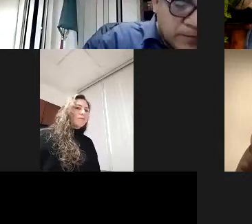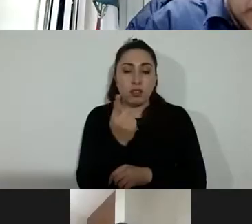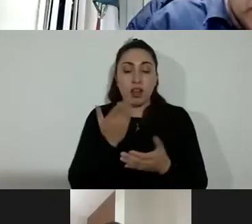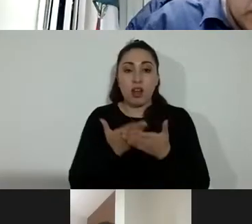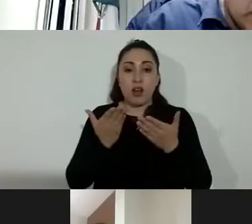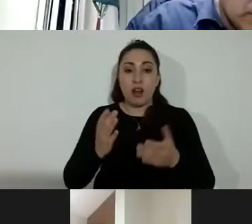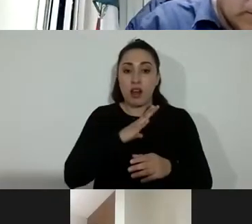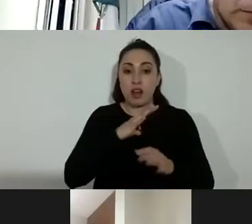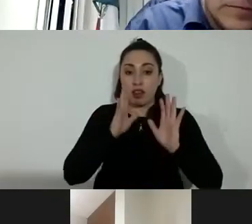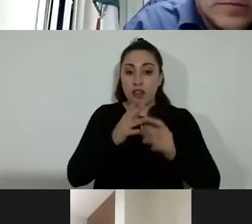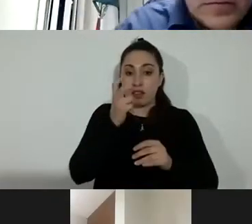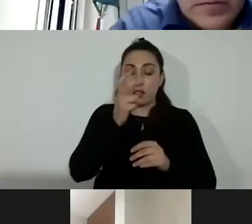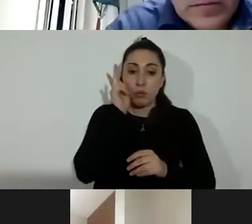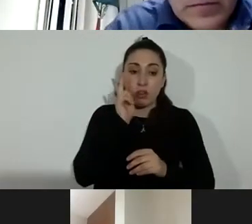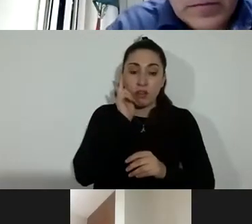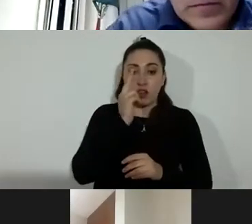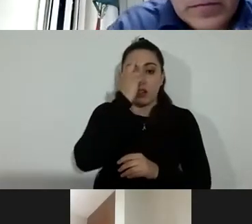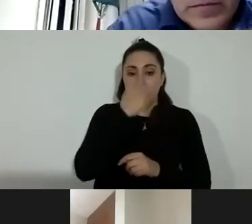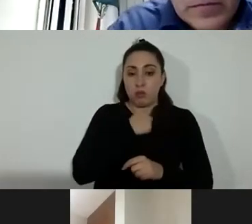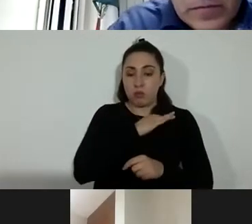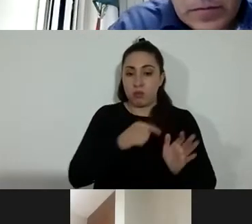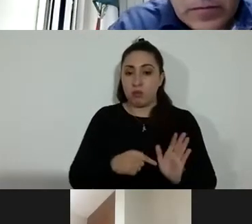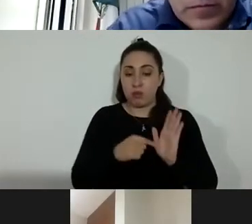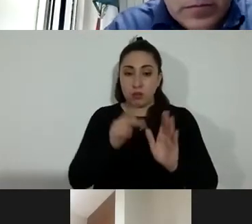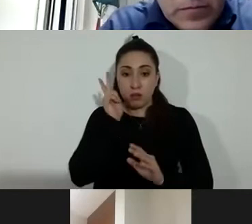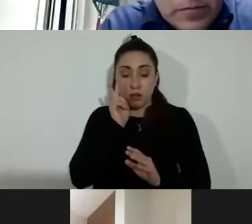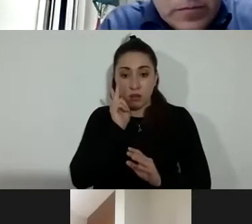estos precedentes que yo puedo demostrar,